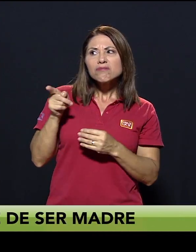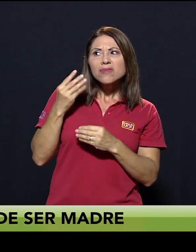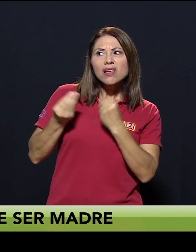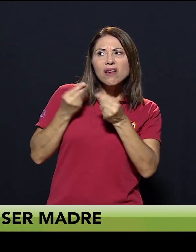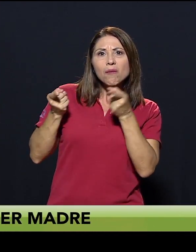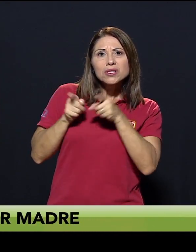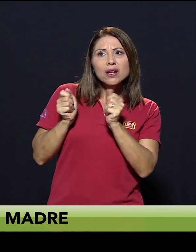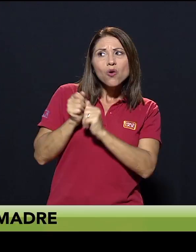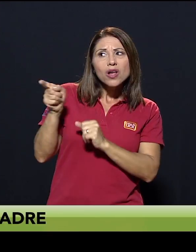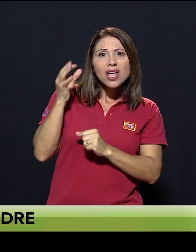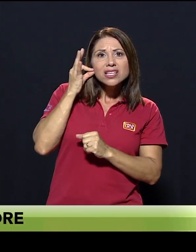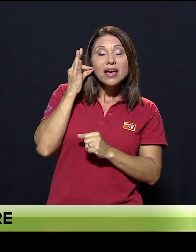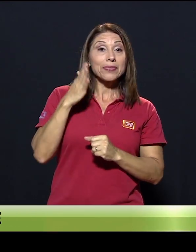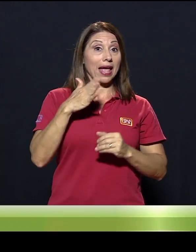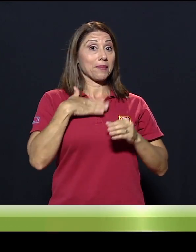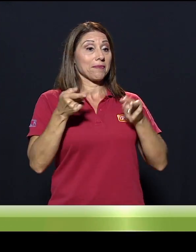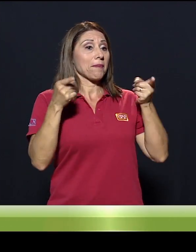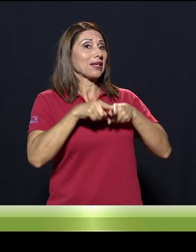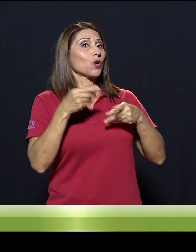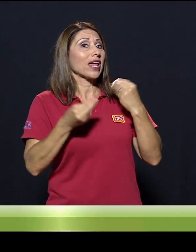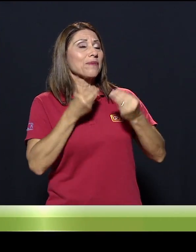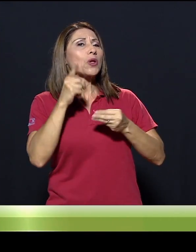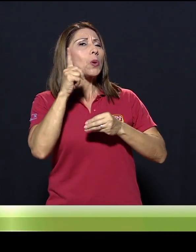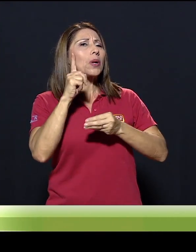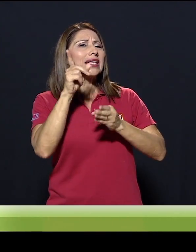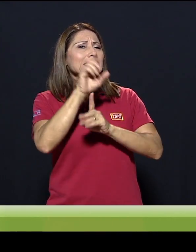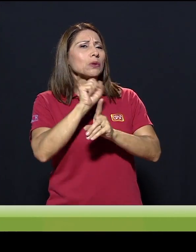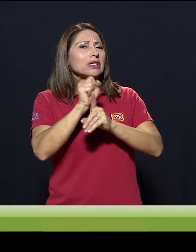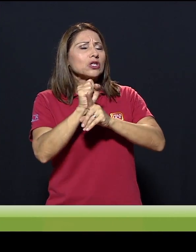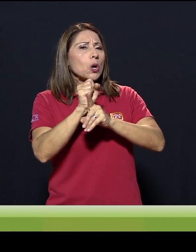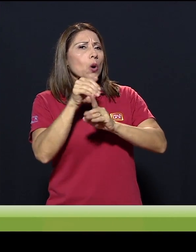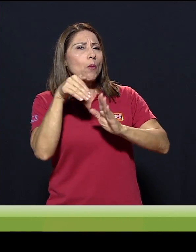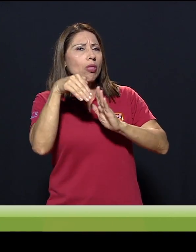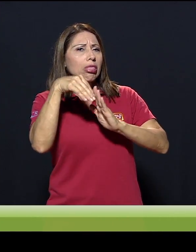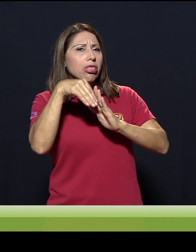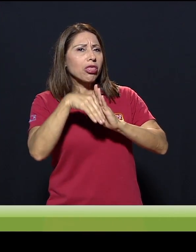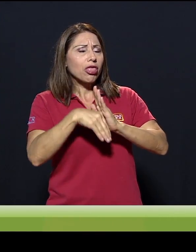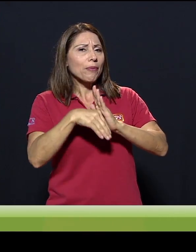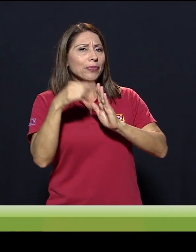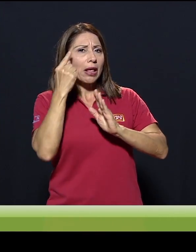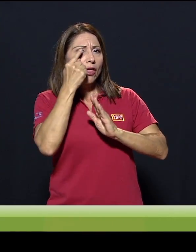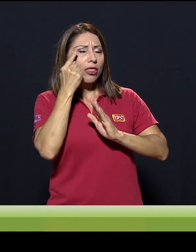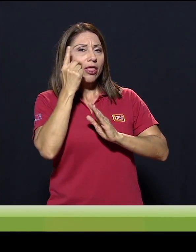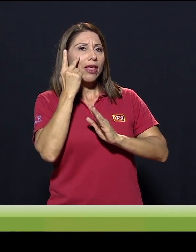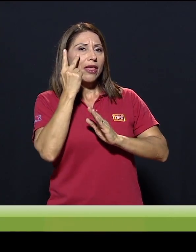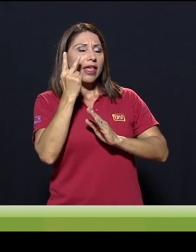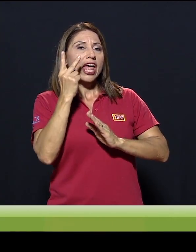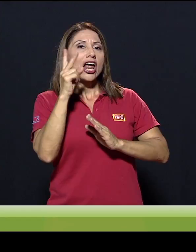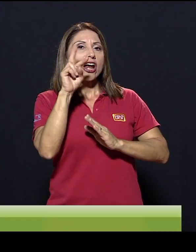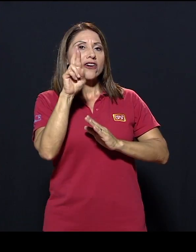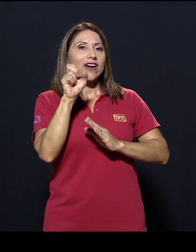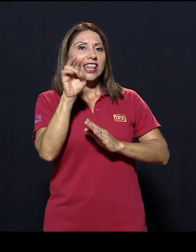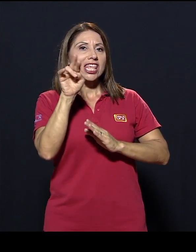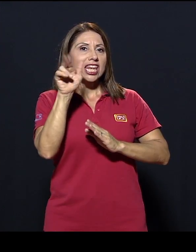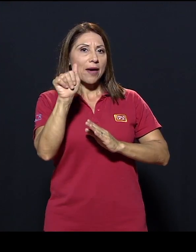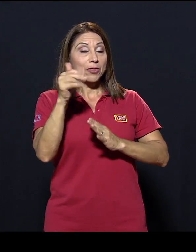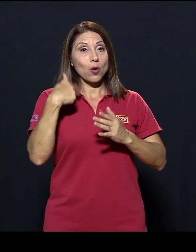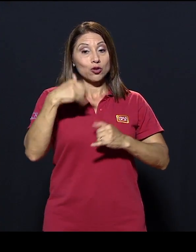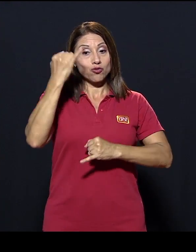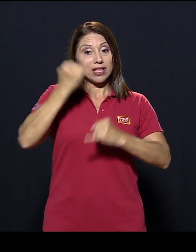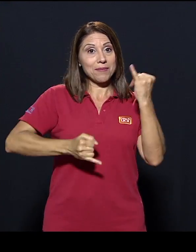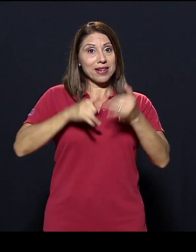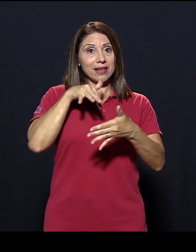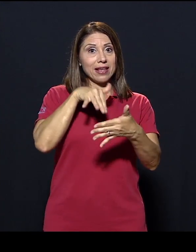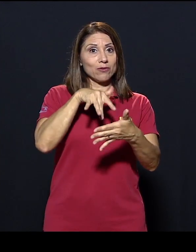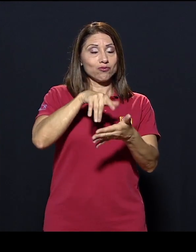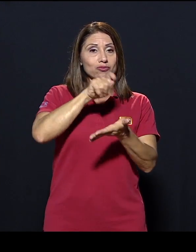ella? ¿Verdad? Lo mío es una degeneración a nivel de retina. Entonces, ¿verdad? Por supuesto, cuando yo salí de la escuela, en